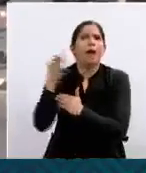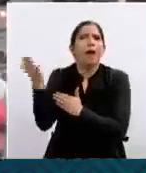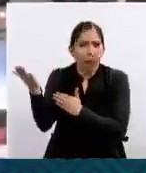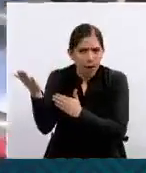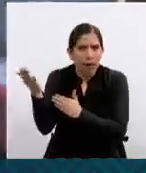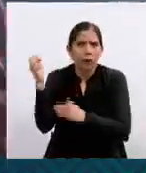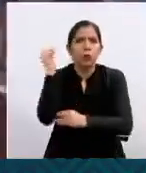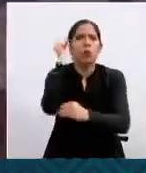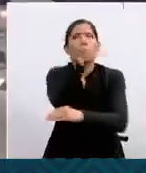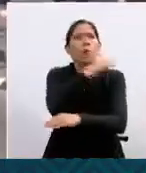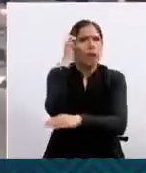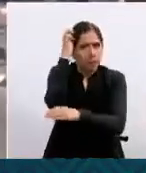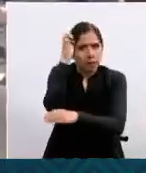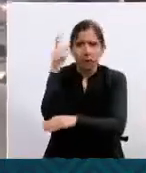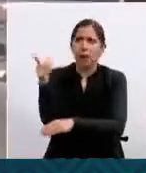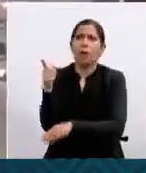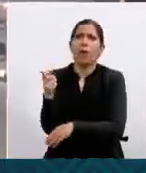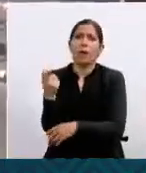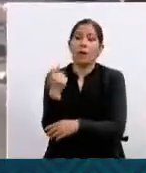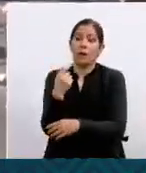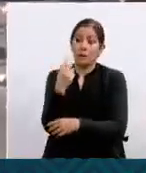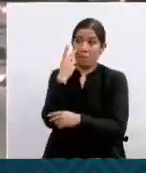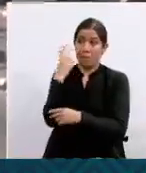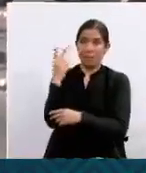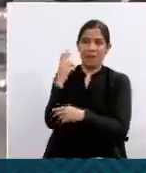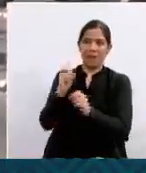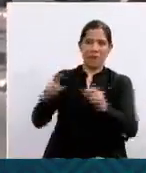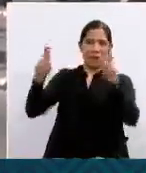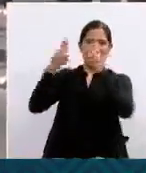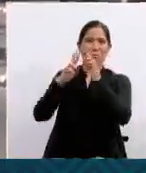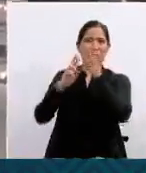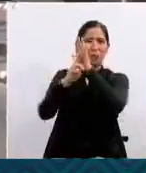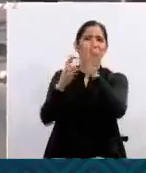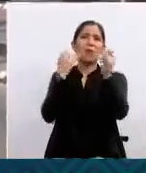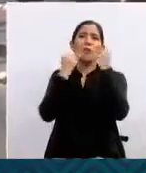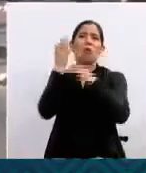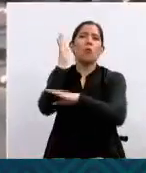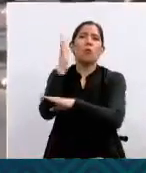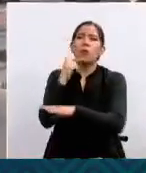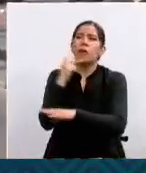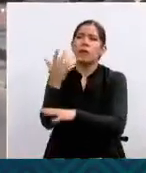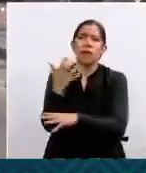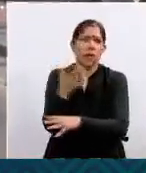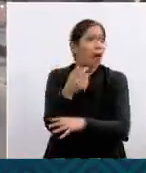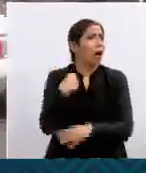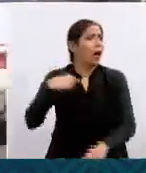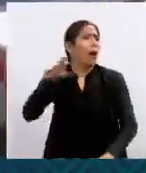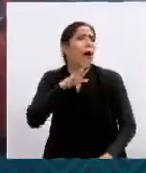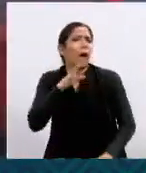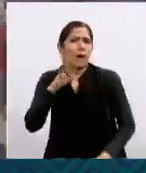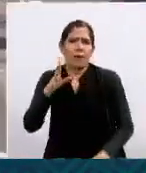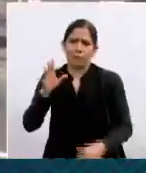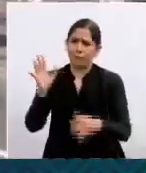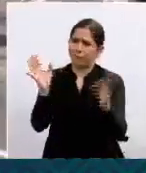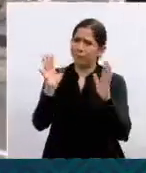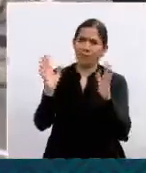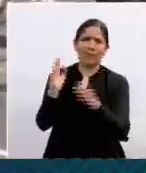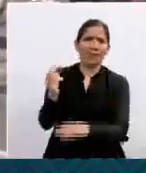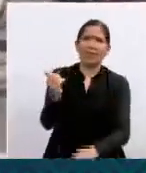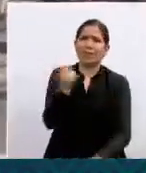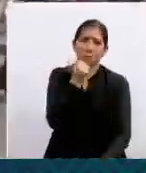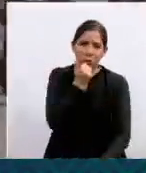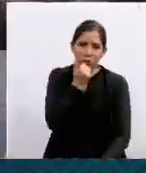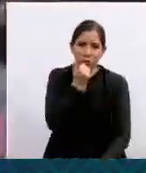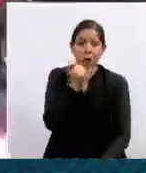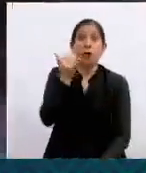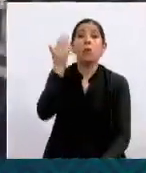ahora tratan de aprovechar este informe queriendo llevar agua a su molino ciertamente se equivocan porque el pueblo